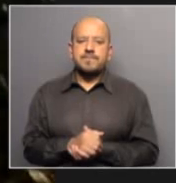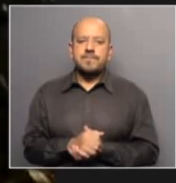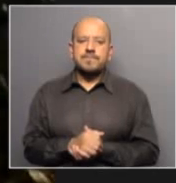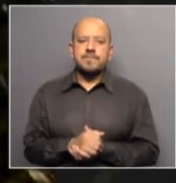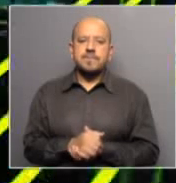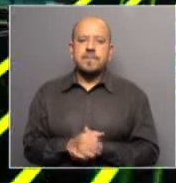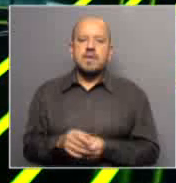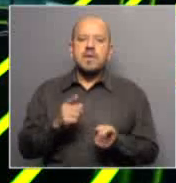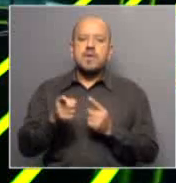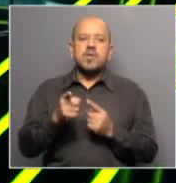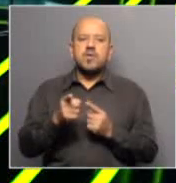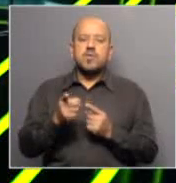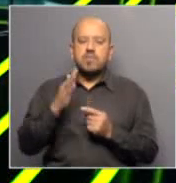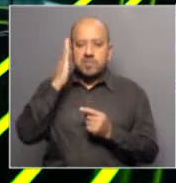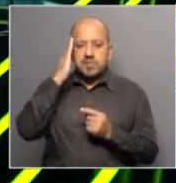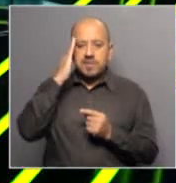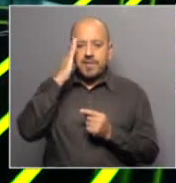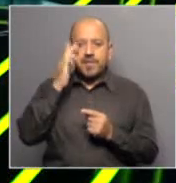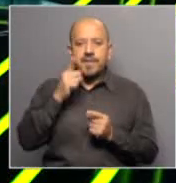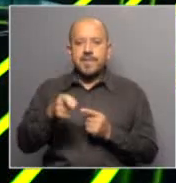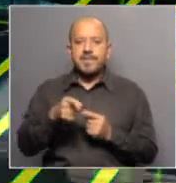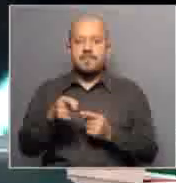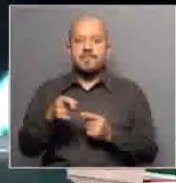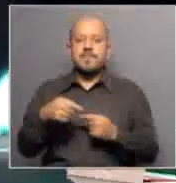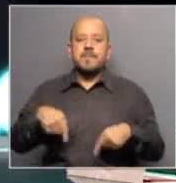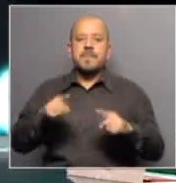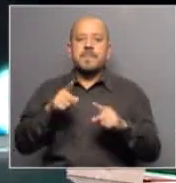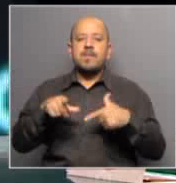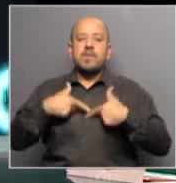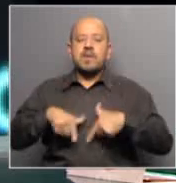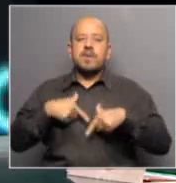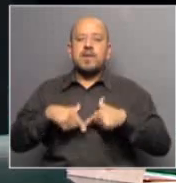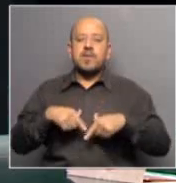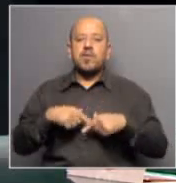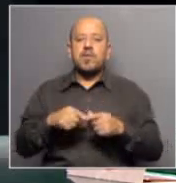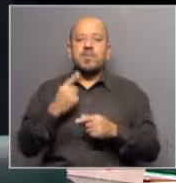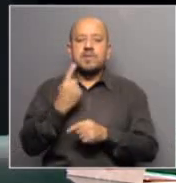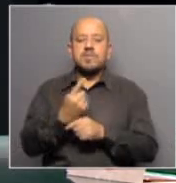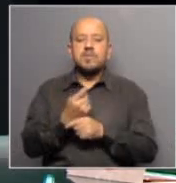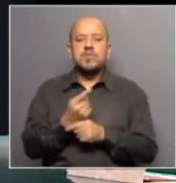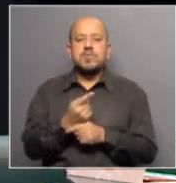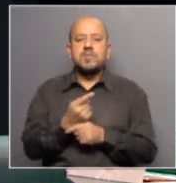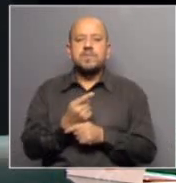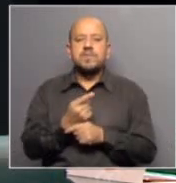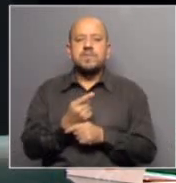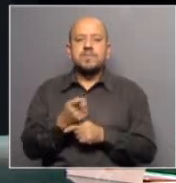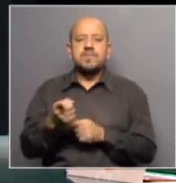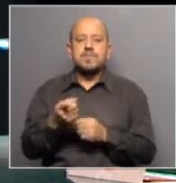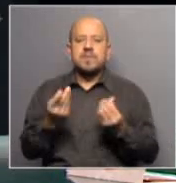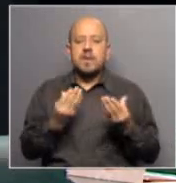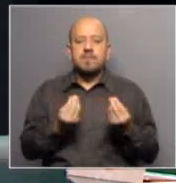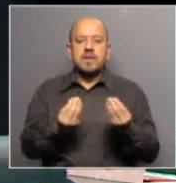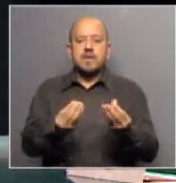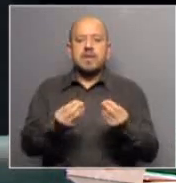¿cómo tomaron ustedes estas acciones y declaraciones por parte del Ministerio del Interior? En principio, toda plantación se